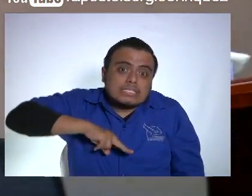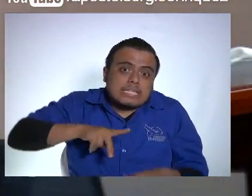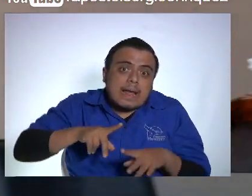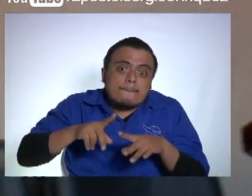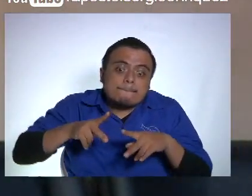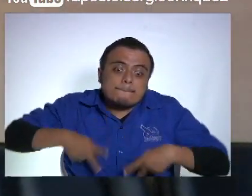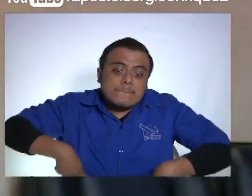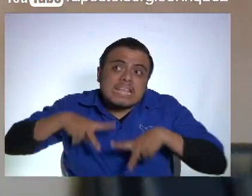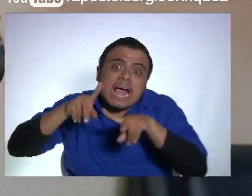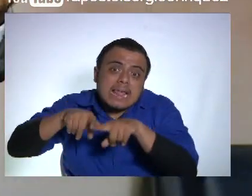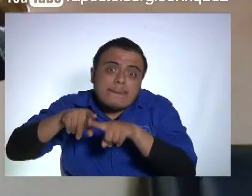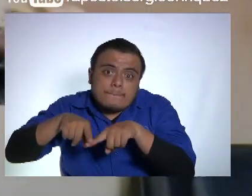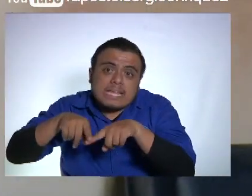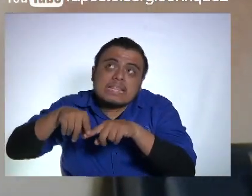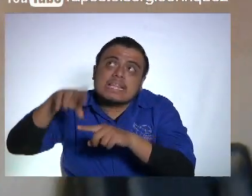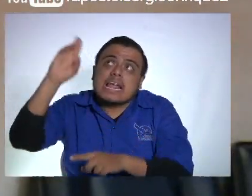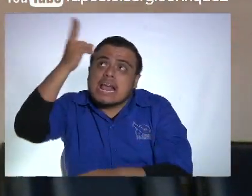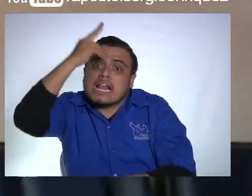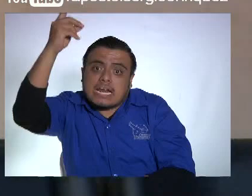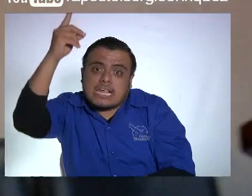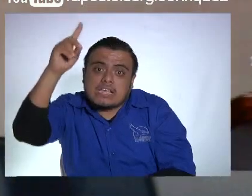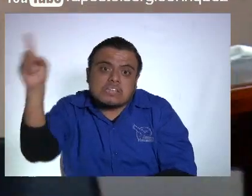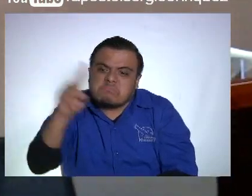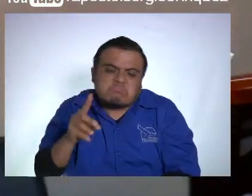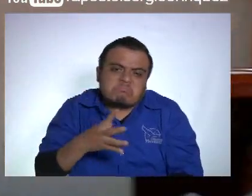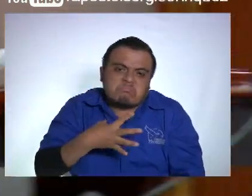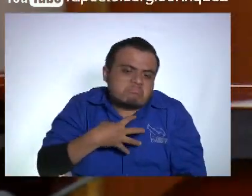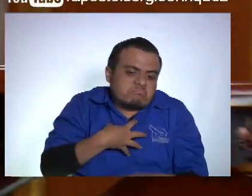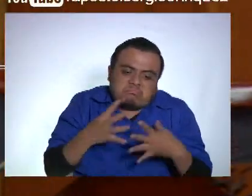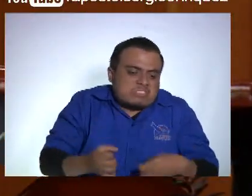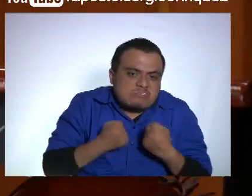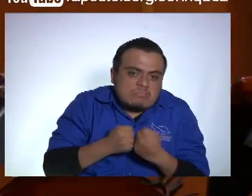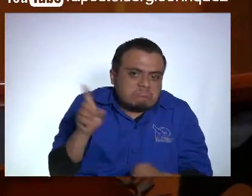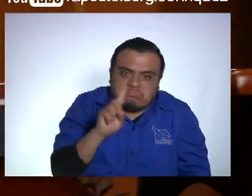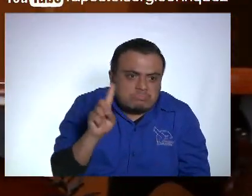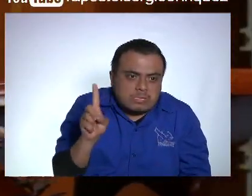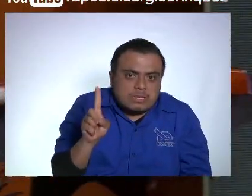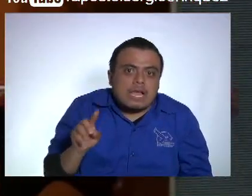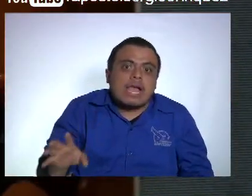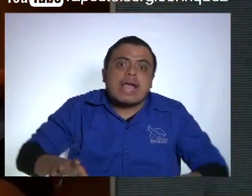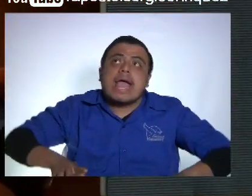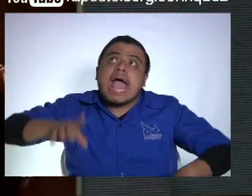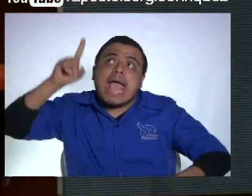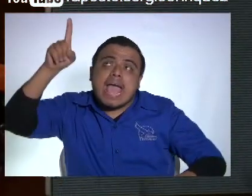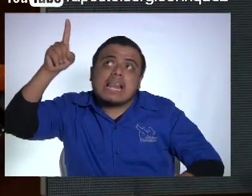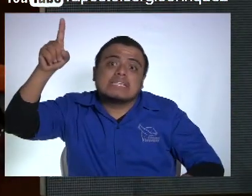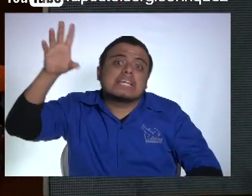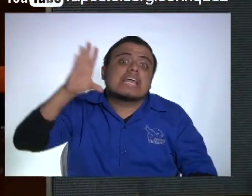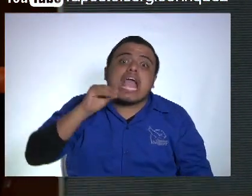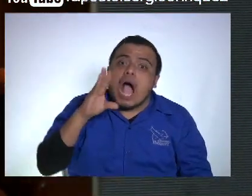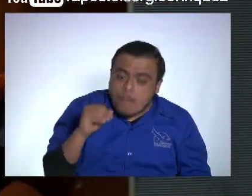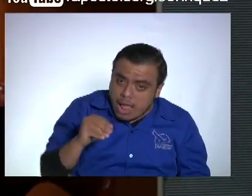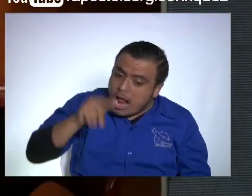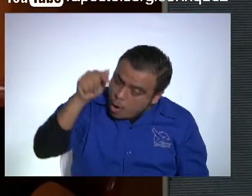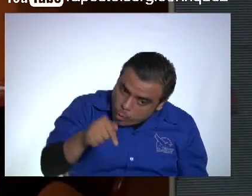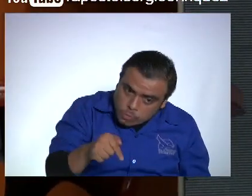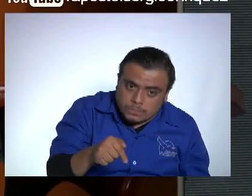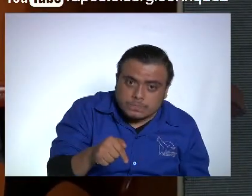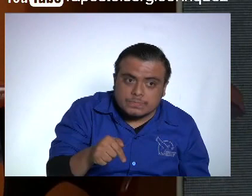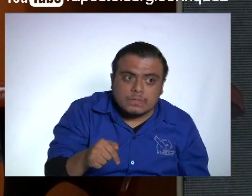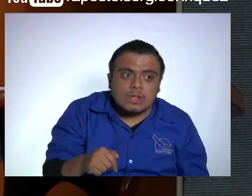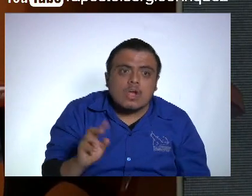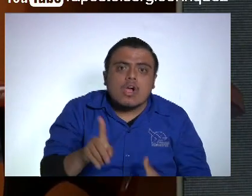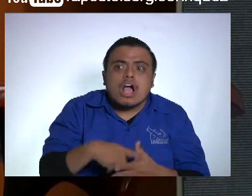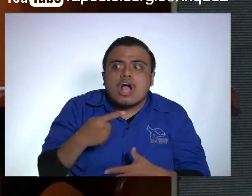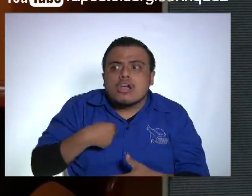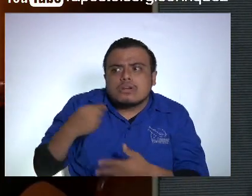Reyes y no de nuestras propias fuerzas, ¿verdad? Así que Él es el que va a hablar en esta noche. Y el Señor, cuando yo